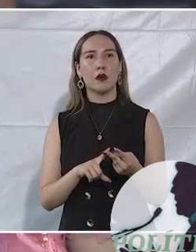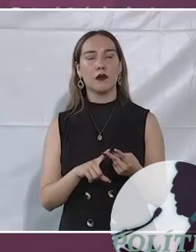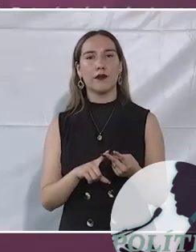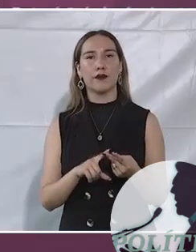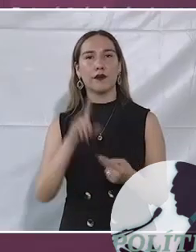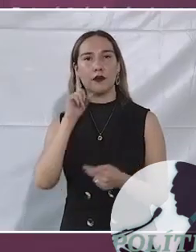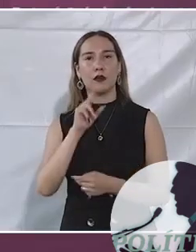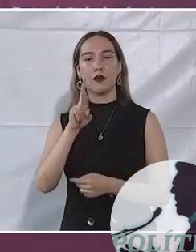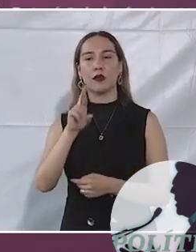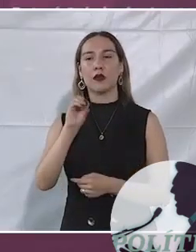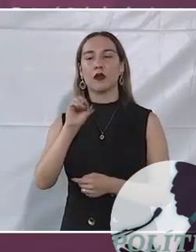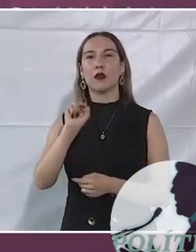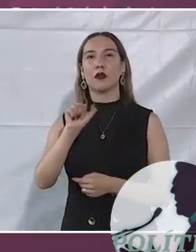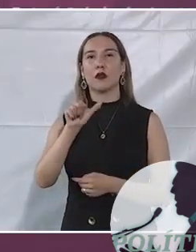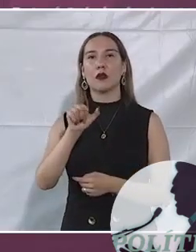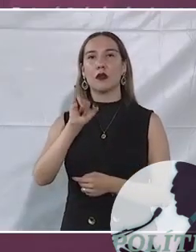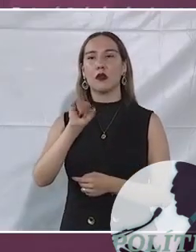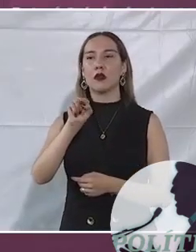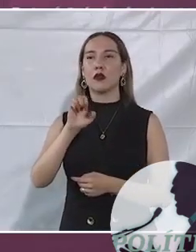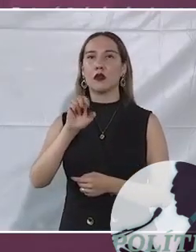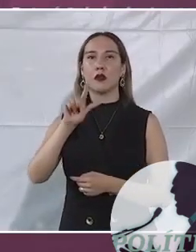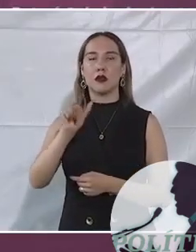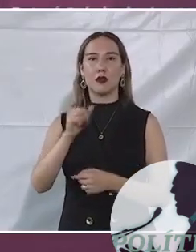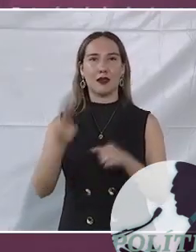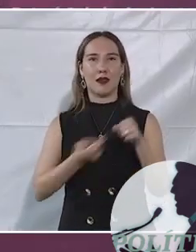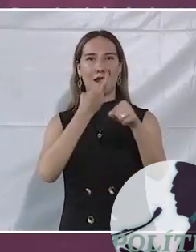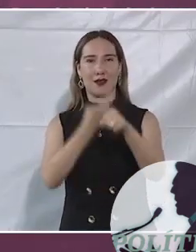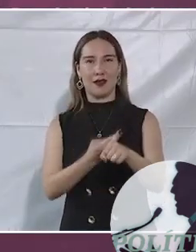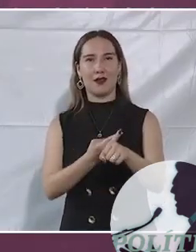Isela Rodríguez, la secretaria de Seguridad.